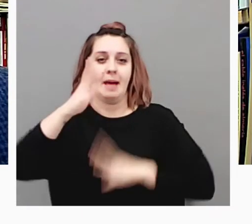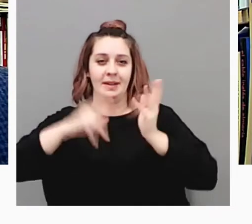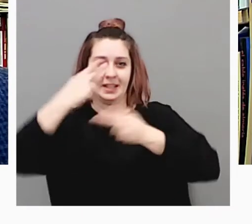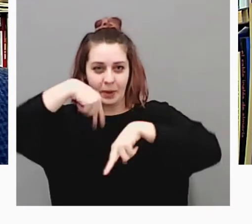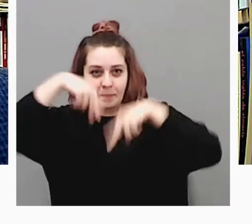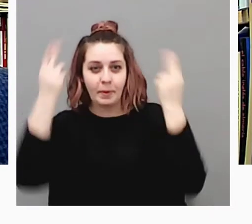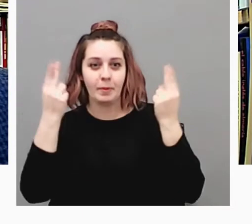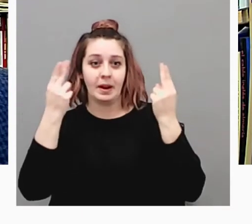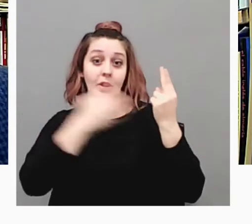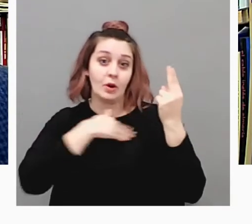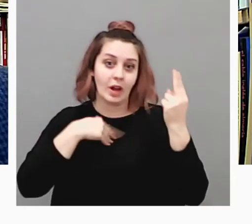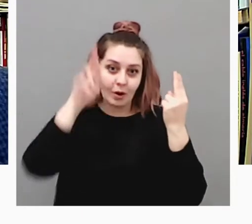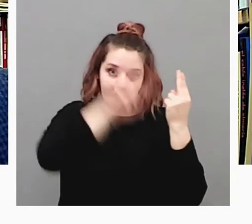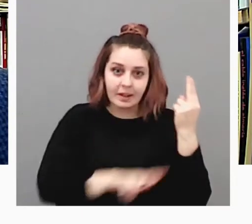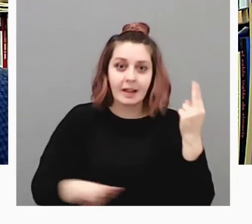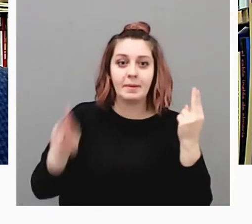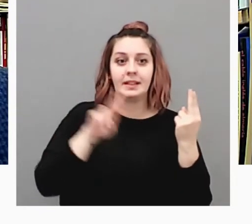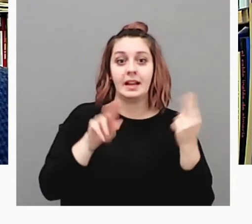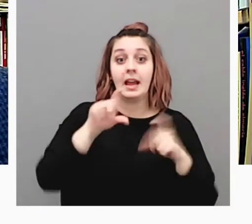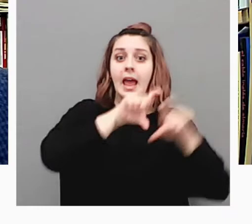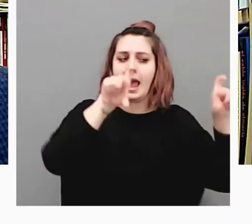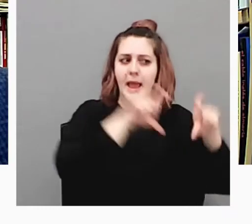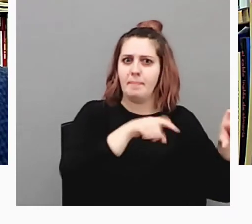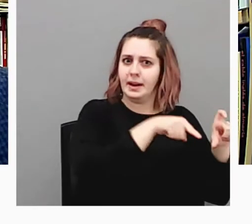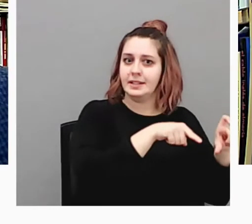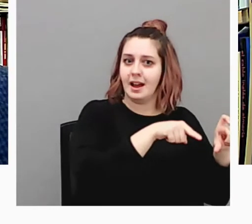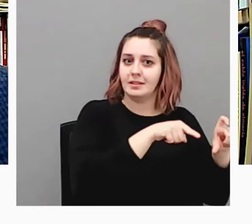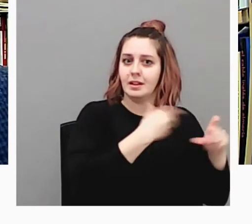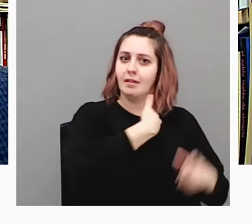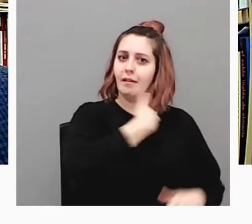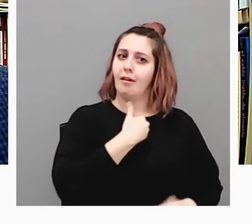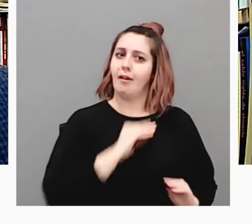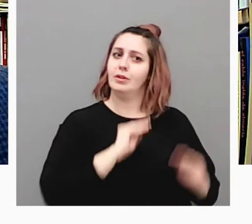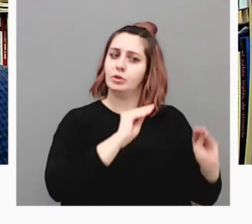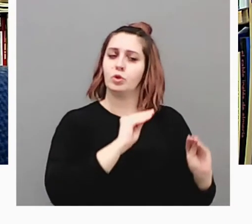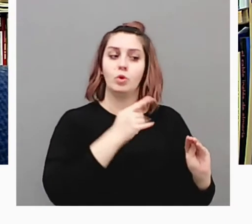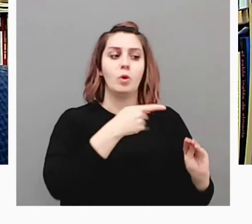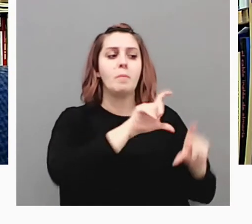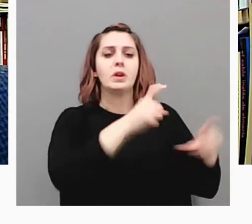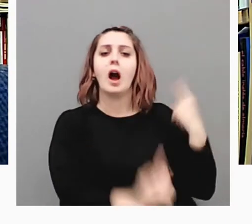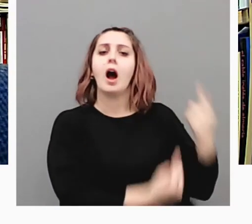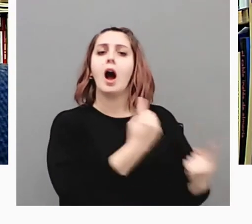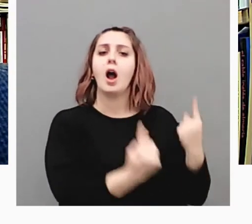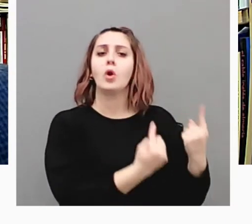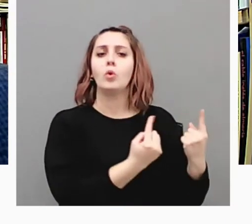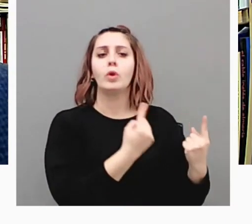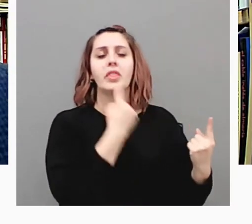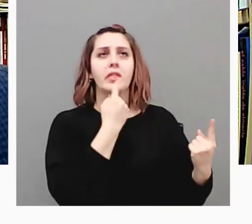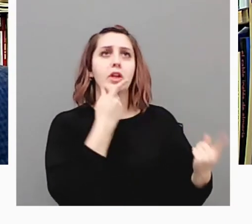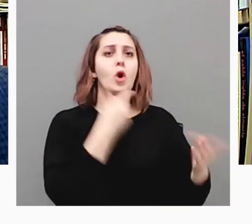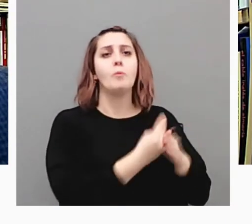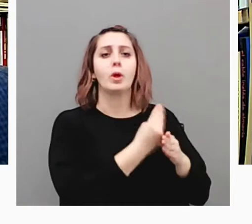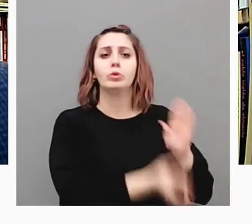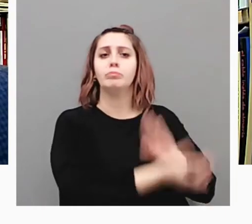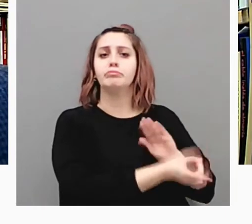incidir precisamente en el papel de las empresas. Algunas creen que su cometido consiste únicamente en generar el producto que